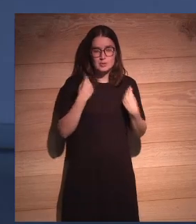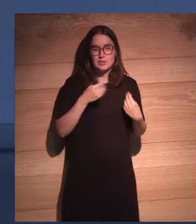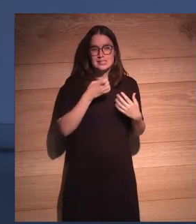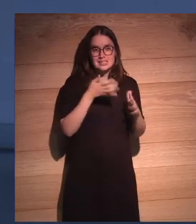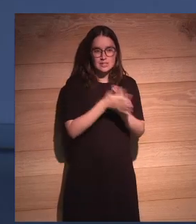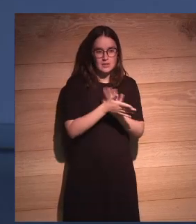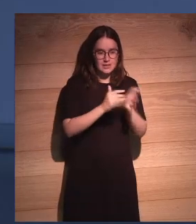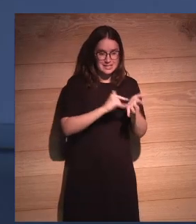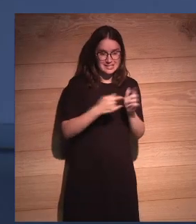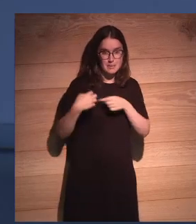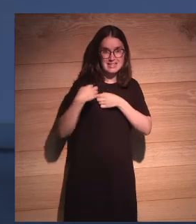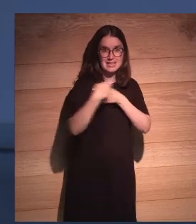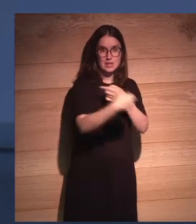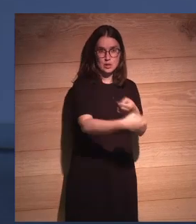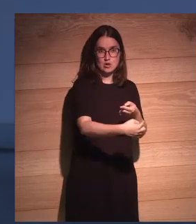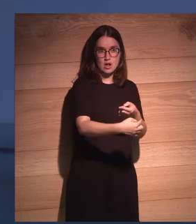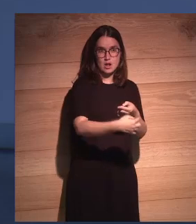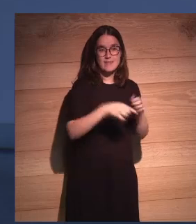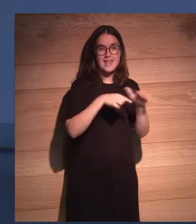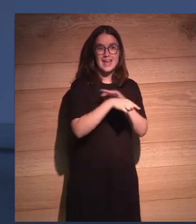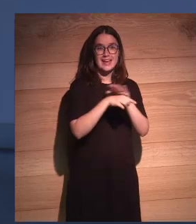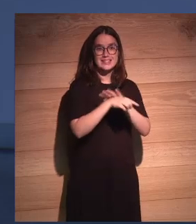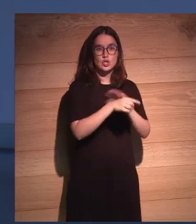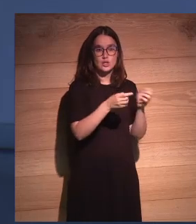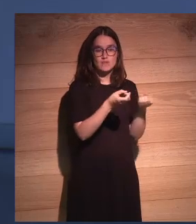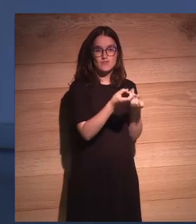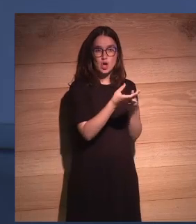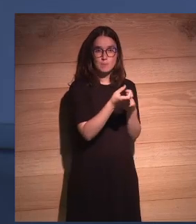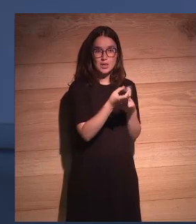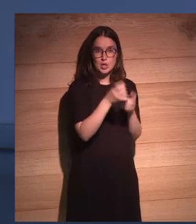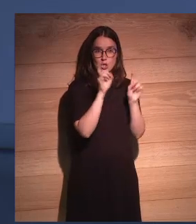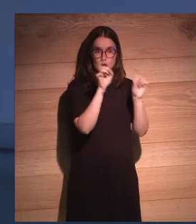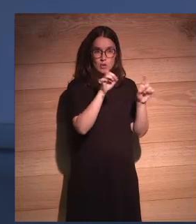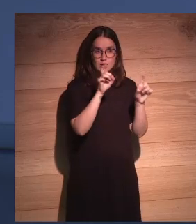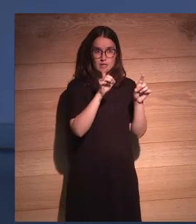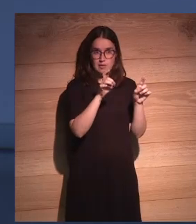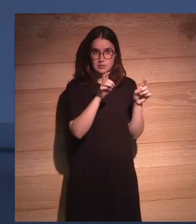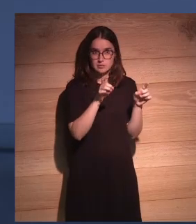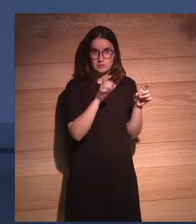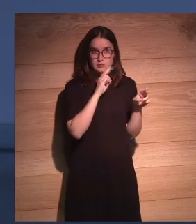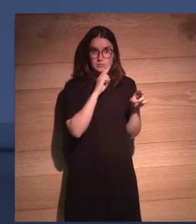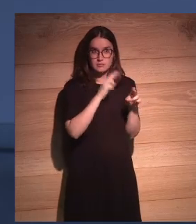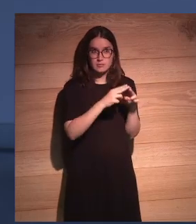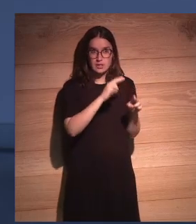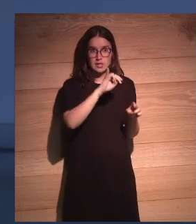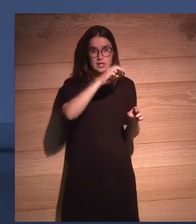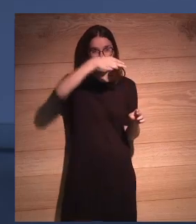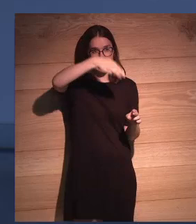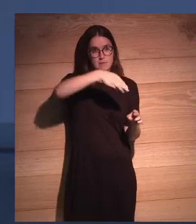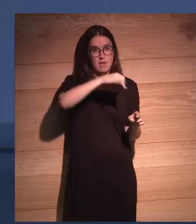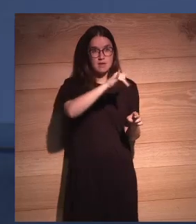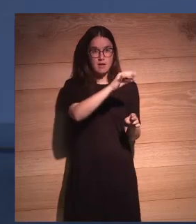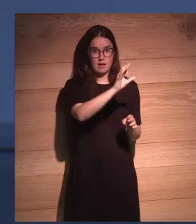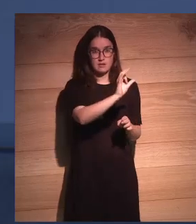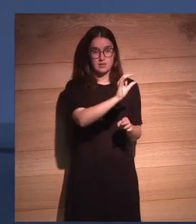ir desde los sistemas tradicionales de gestión de información educativos, lo que se llaman los EMIS,